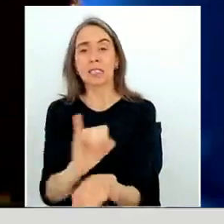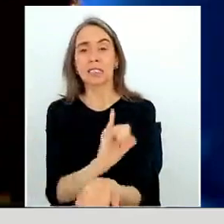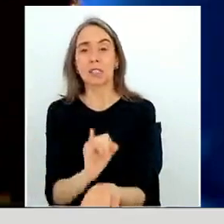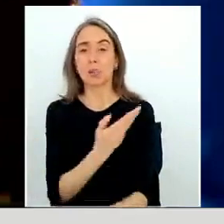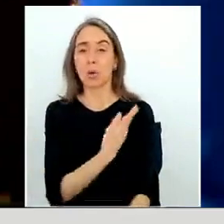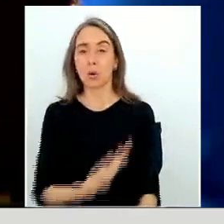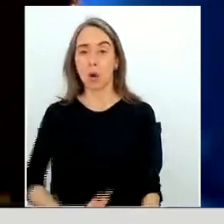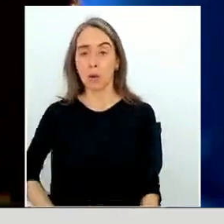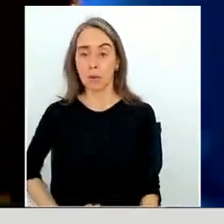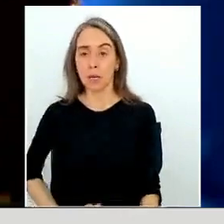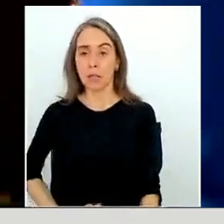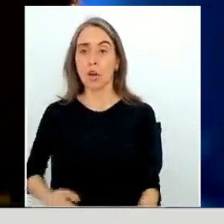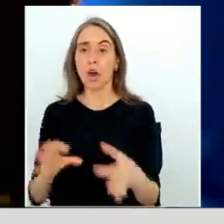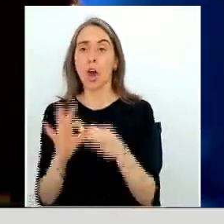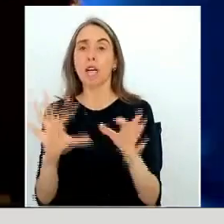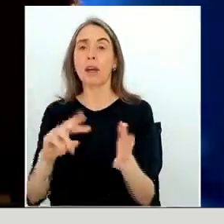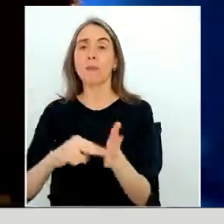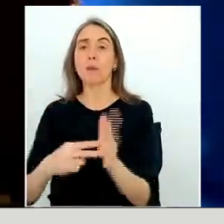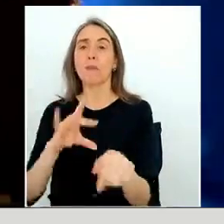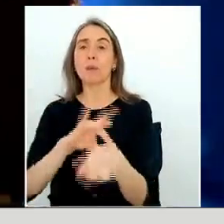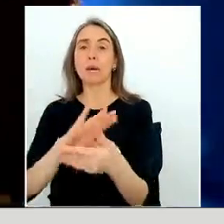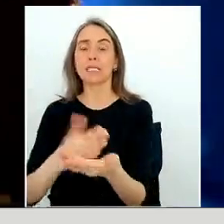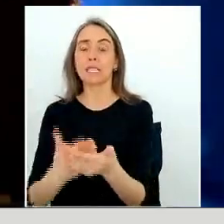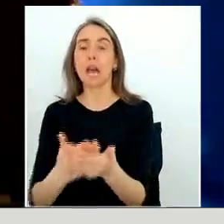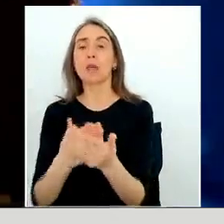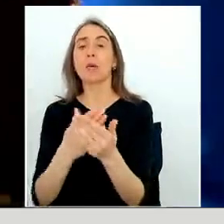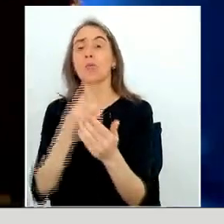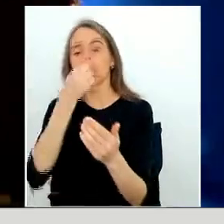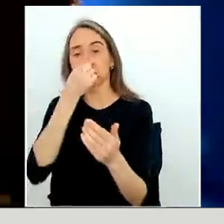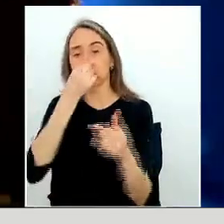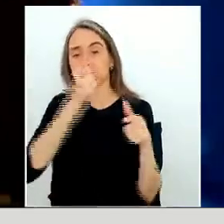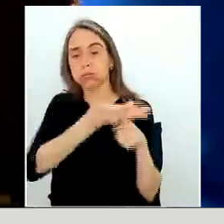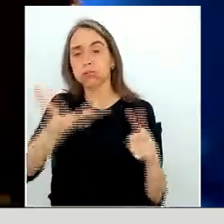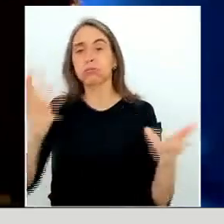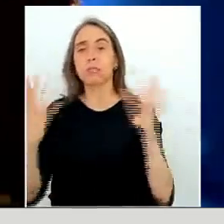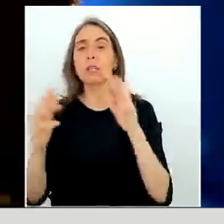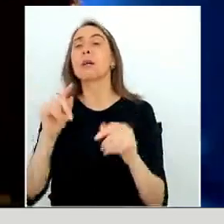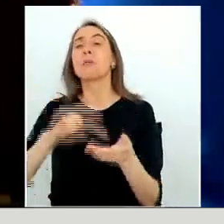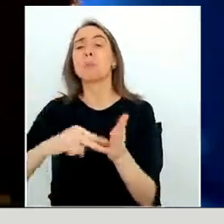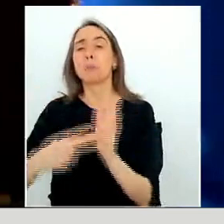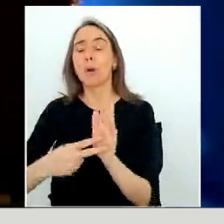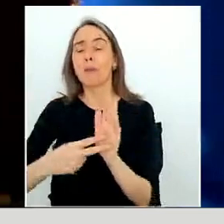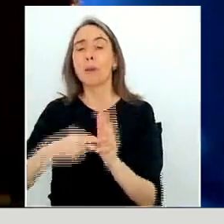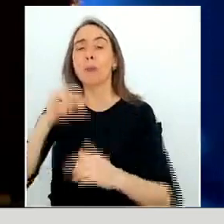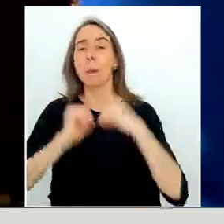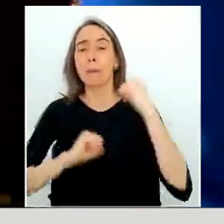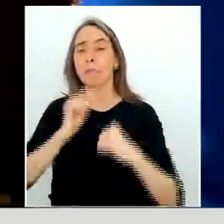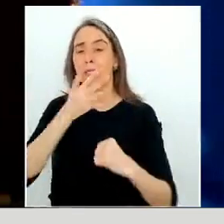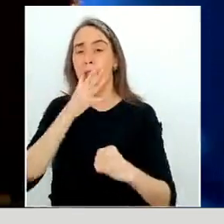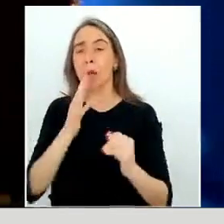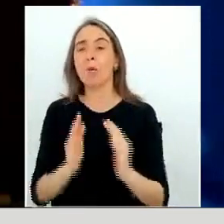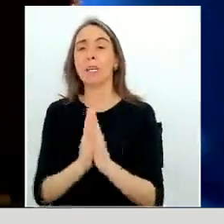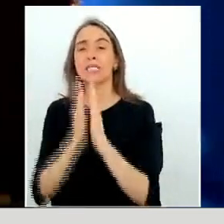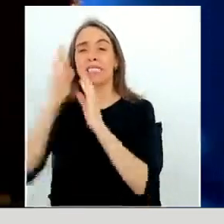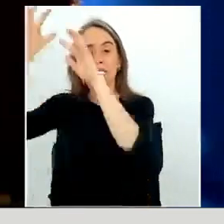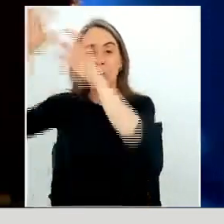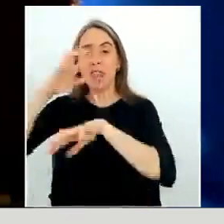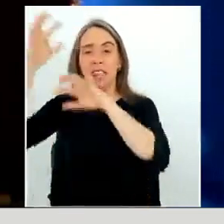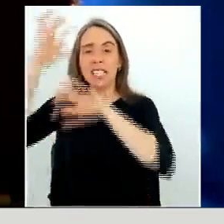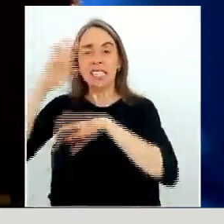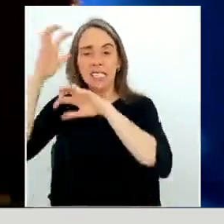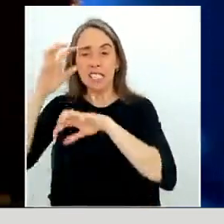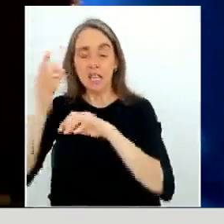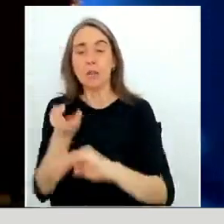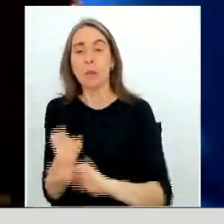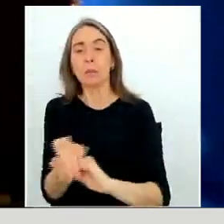con los graves problemas sanitarios y ambientales generados por la empresa de servicios sanitarios agua San Isidro por el cual solicita recabar el acuerdo de la sala